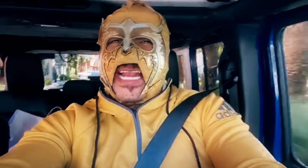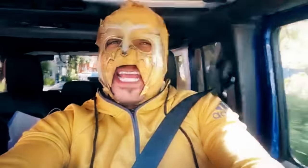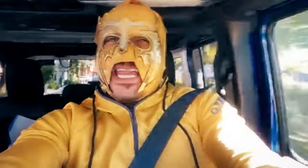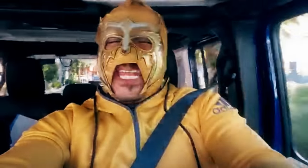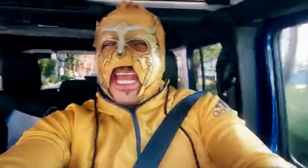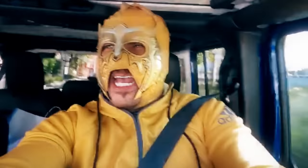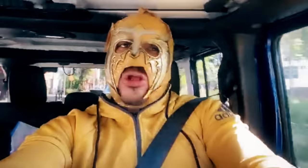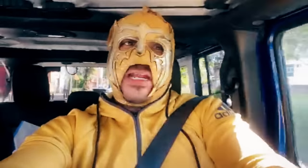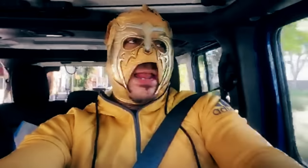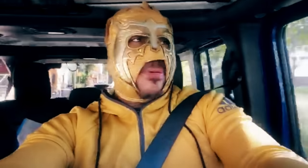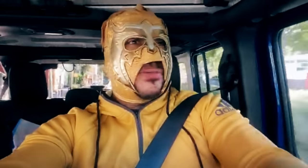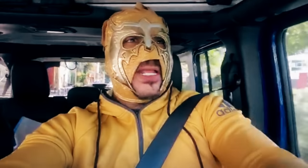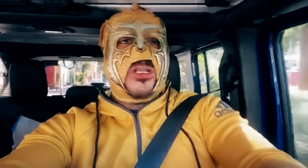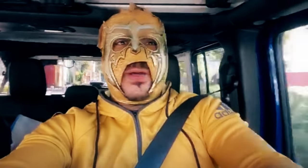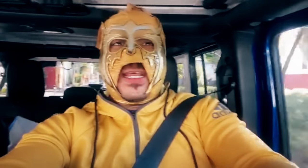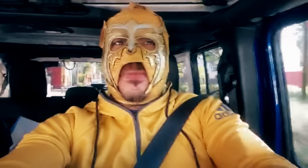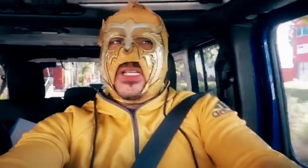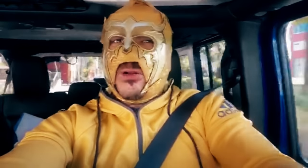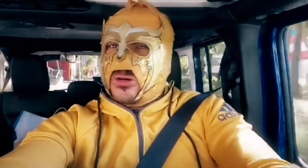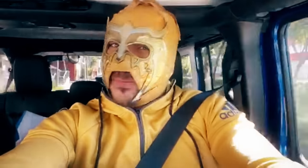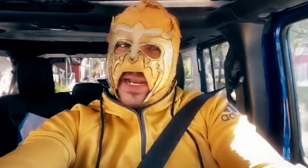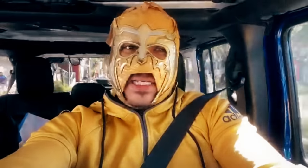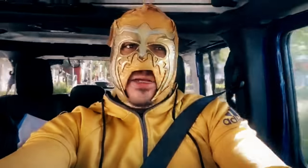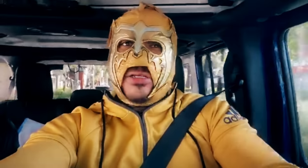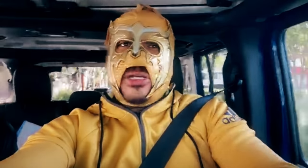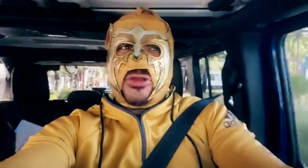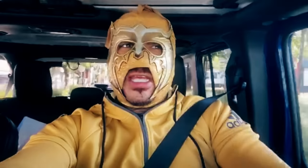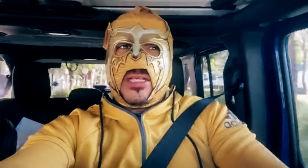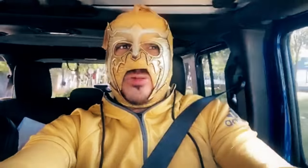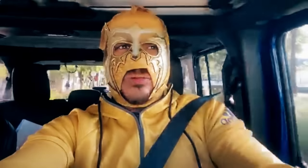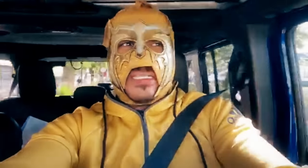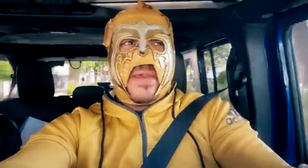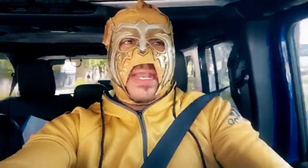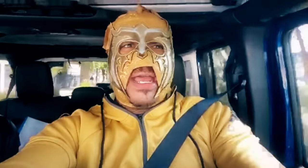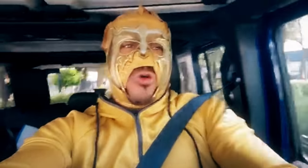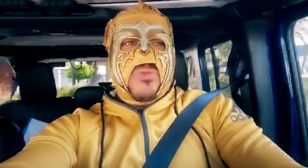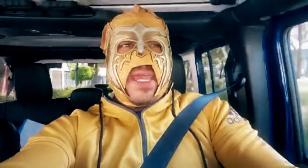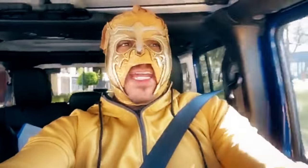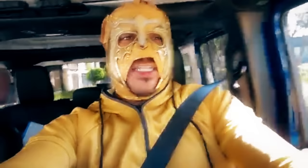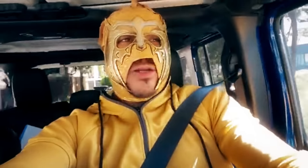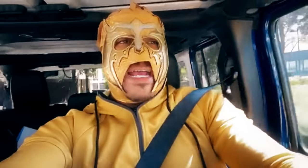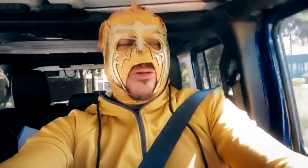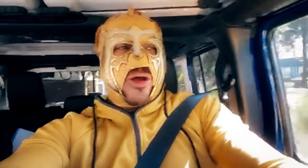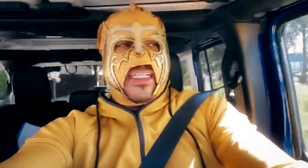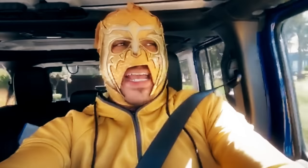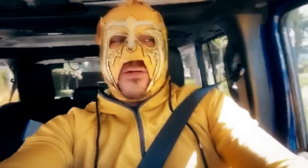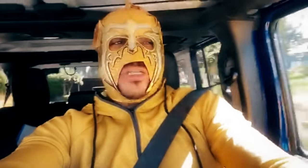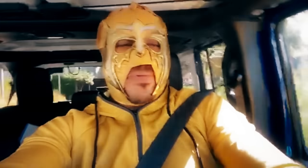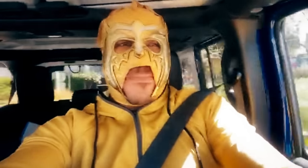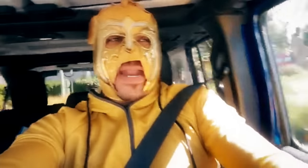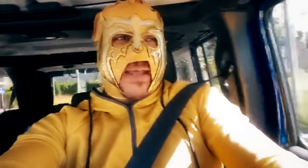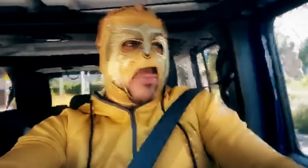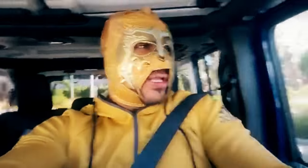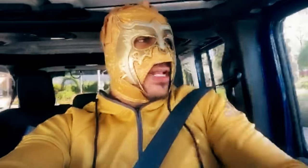viven al día a día, que no tienen la posibilidad, no se pueden dar el pinche lujo de pararse 5 días, una semana, un mes, un año, lo que sea, cabrón,